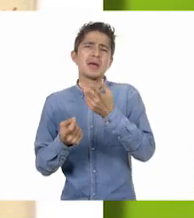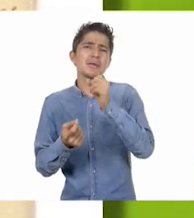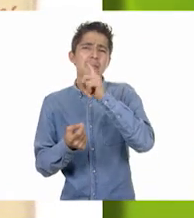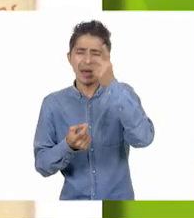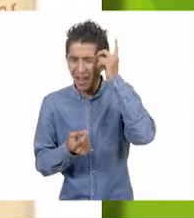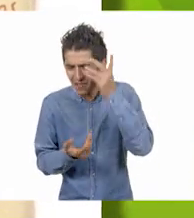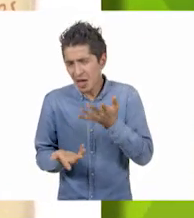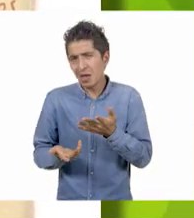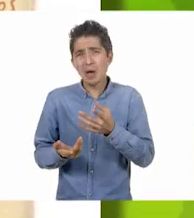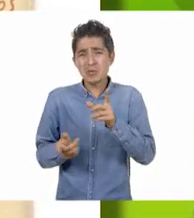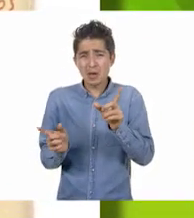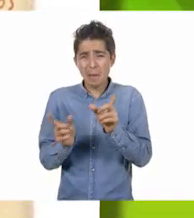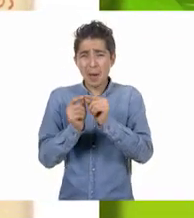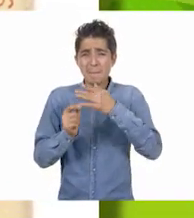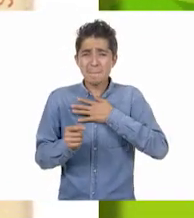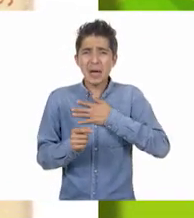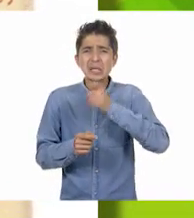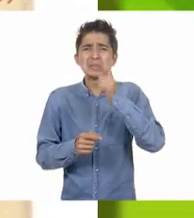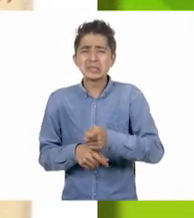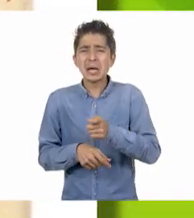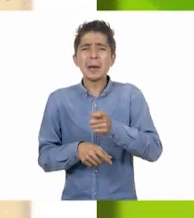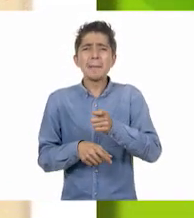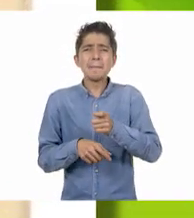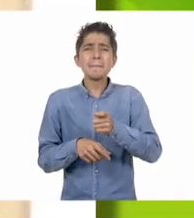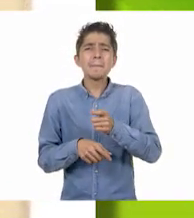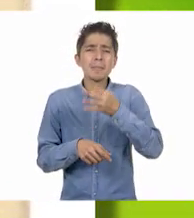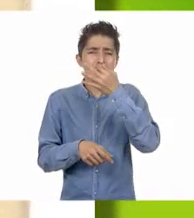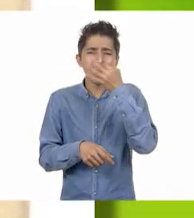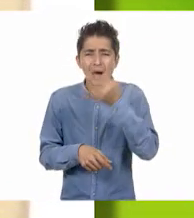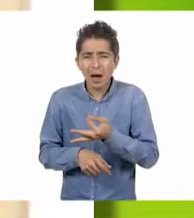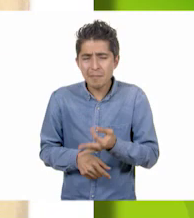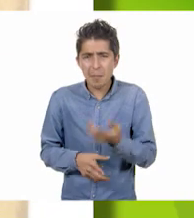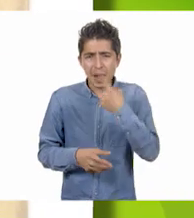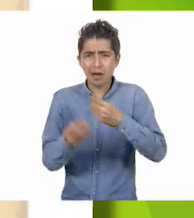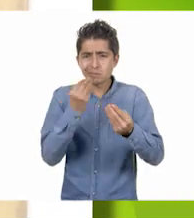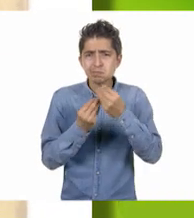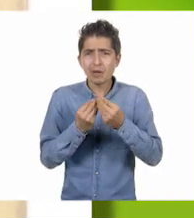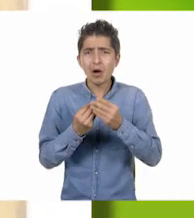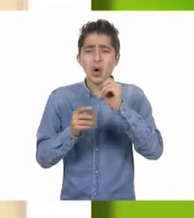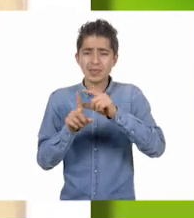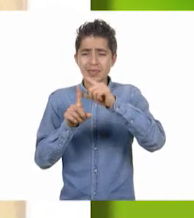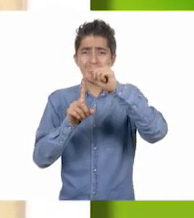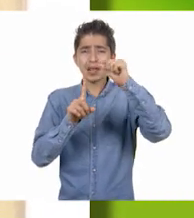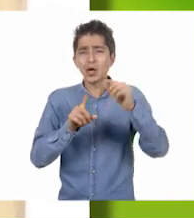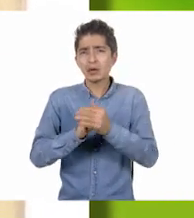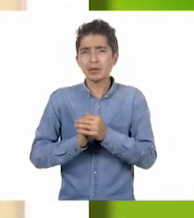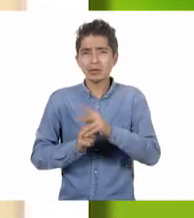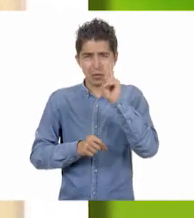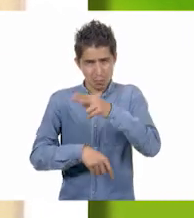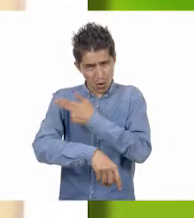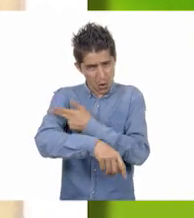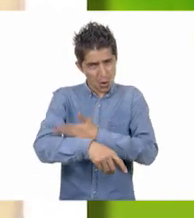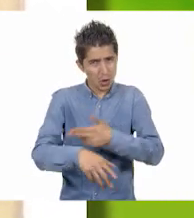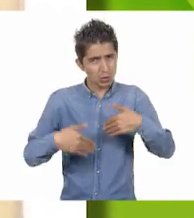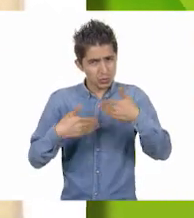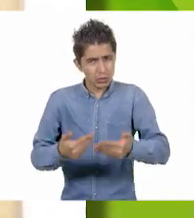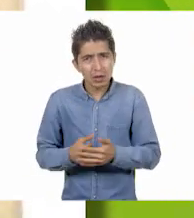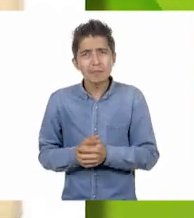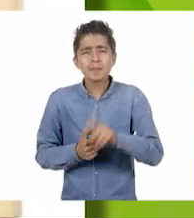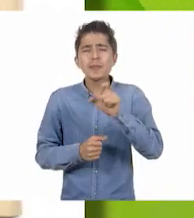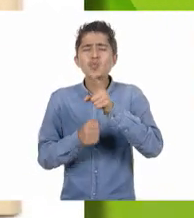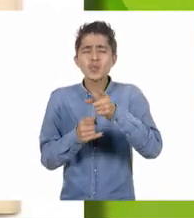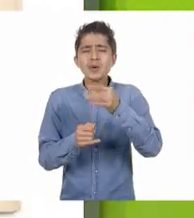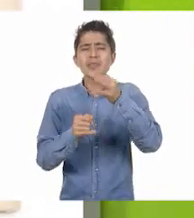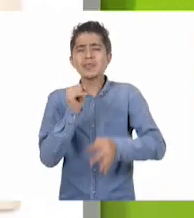que me toca son los pavos para la cena, si tengo suerte, y el trigo. Y seamos honestos, ¿cuándo fue la